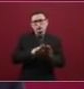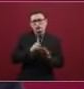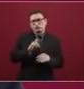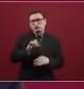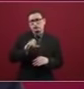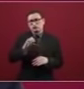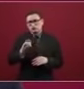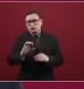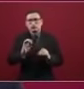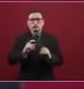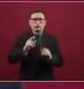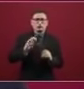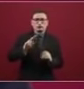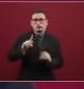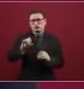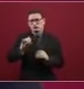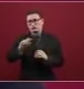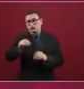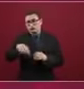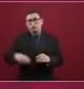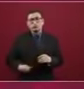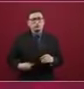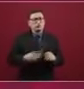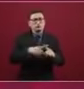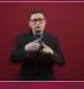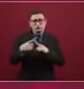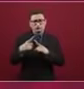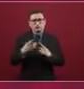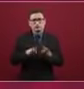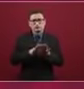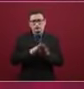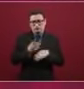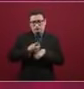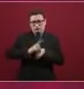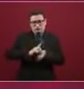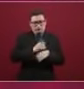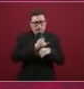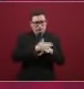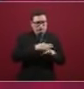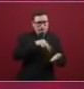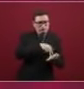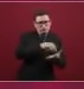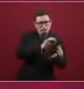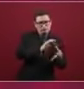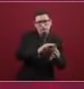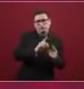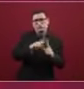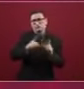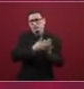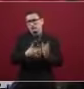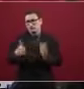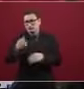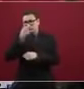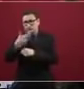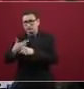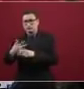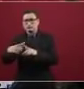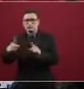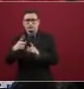diferencia entre la información del día de nosotros, la del Gabinete de Seguridad, y la del